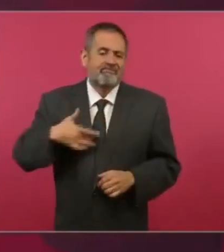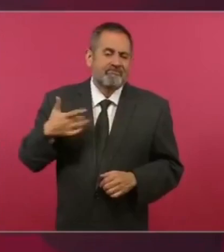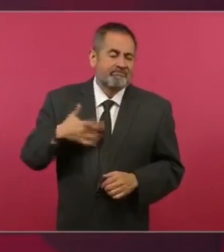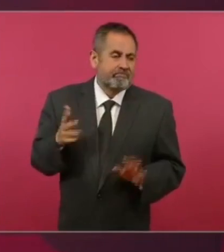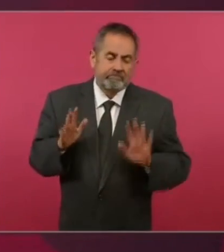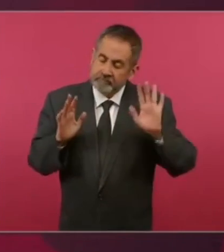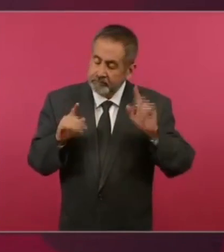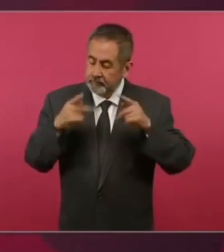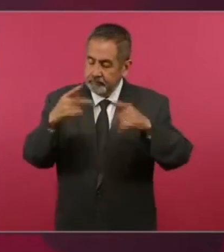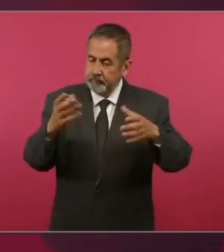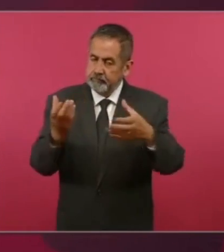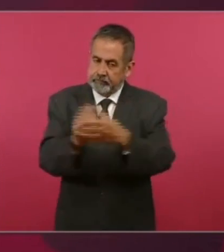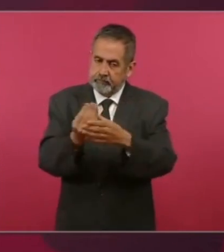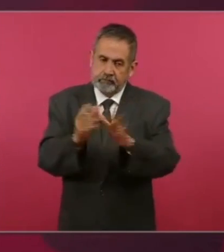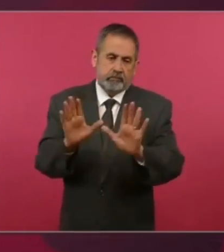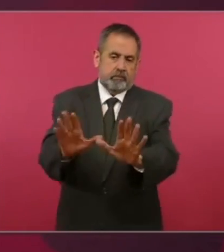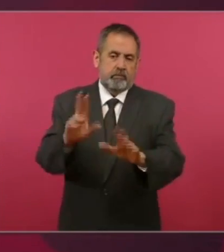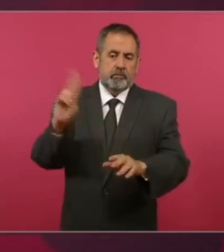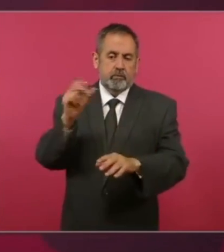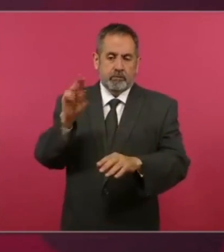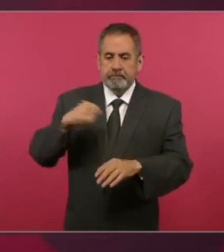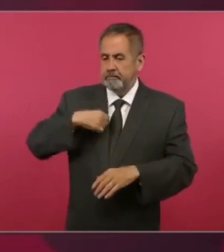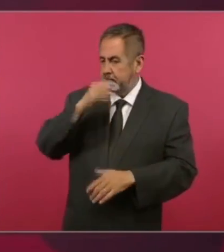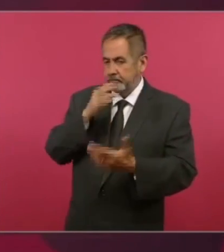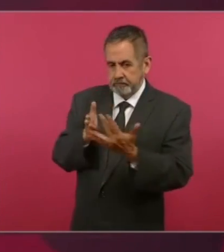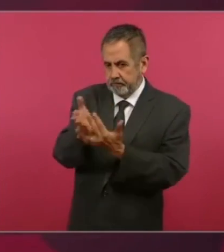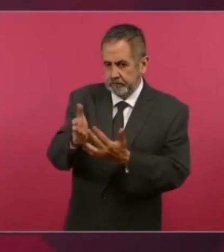tienen que resolverlo porque la UNAM es autónoma